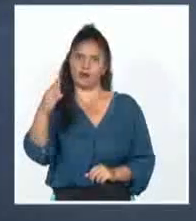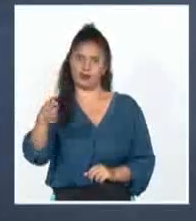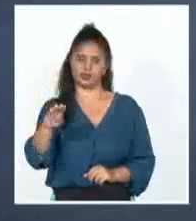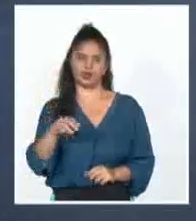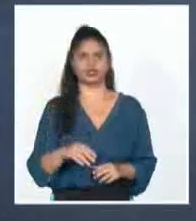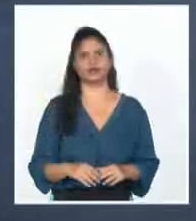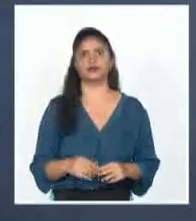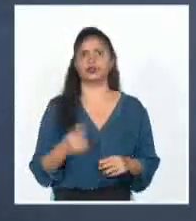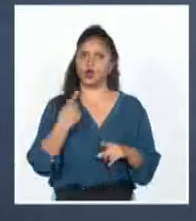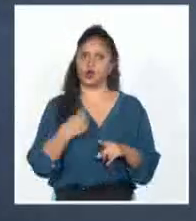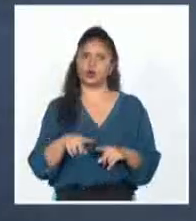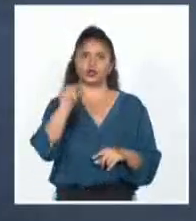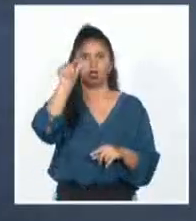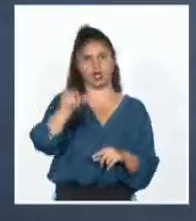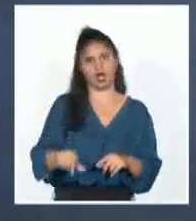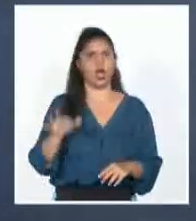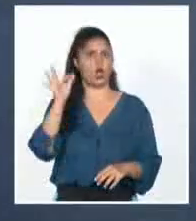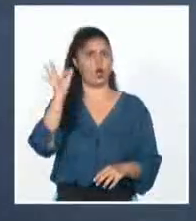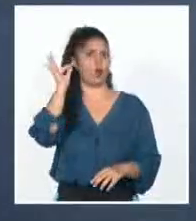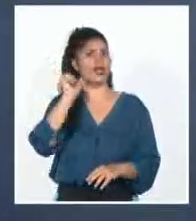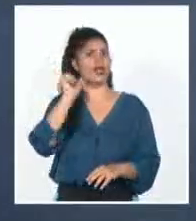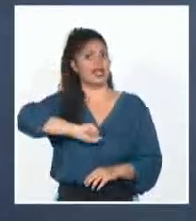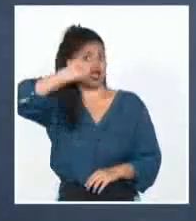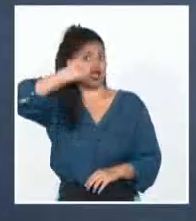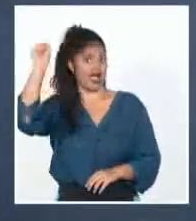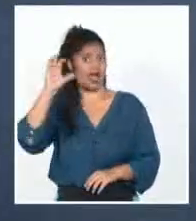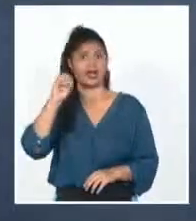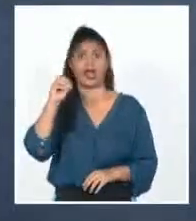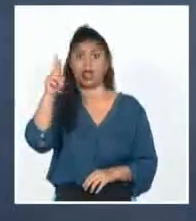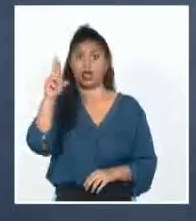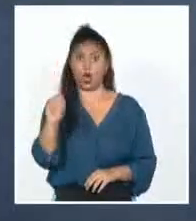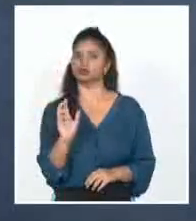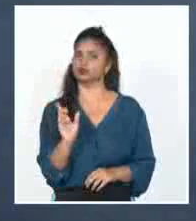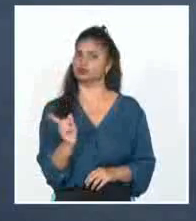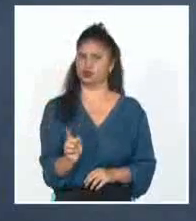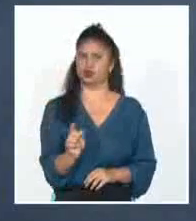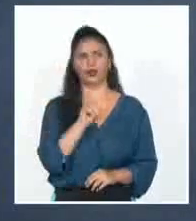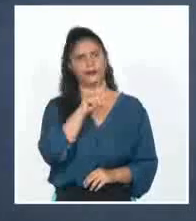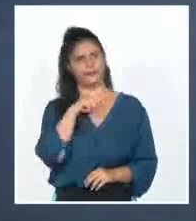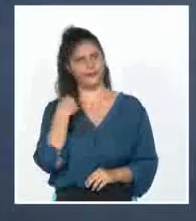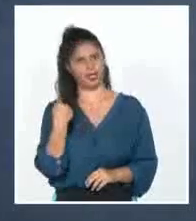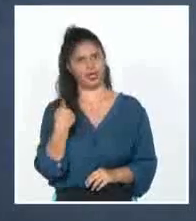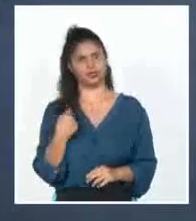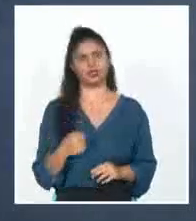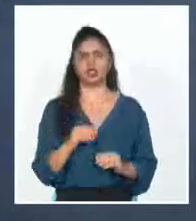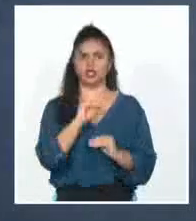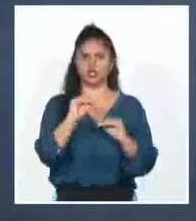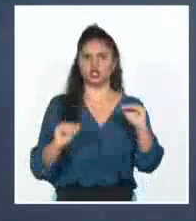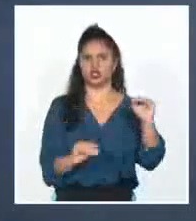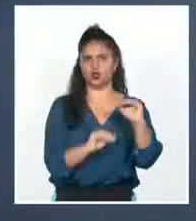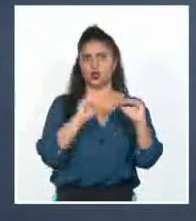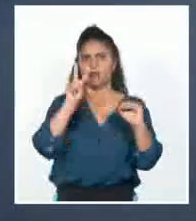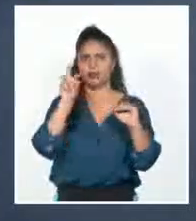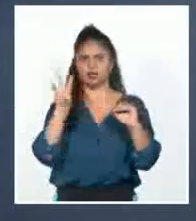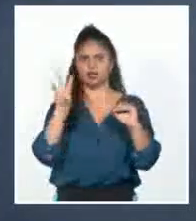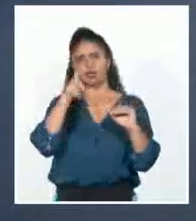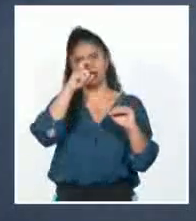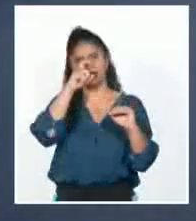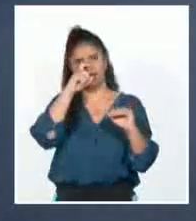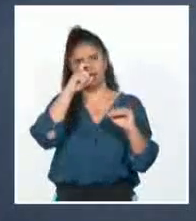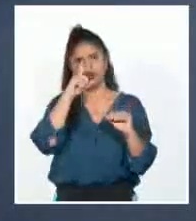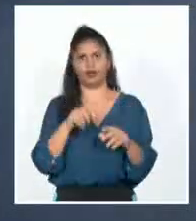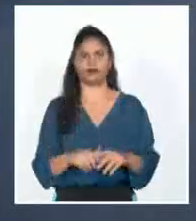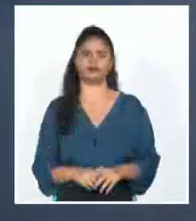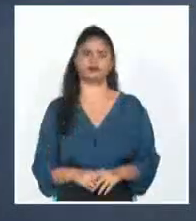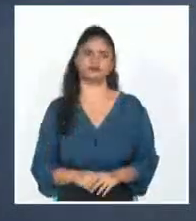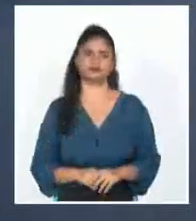pudo ganar esa medalla de oro. Ella perdió con la doble medallista mundial sub-23, Tatiana Rentería, la colombiana, que además, en